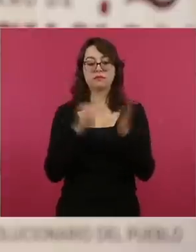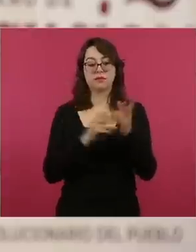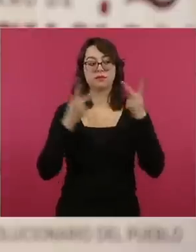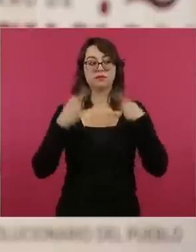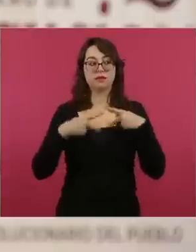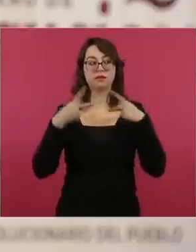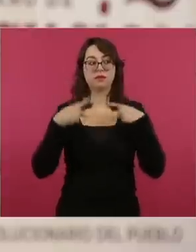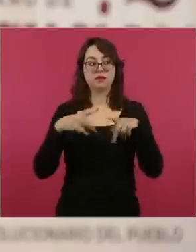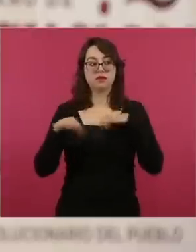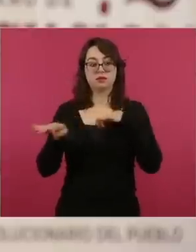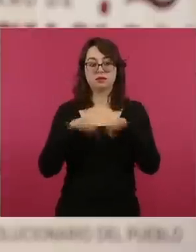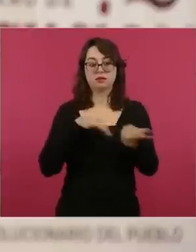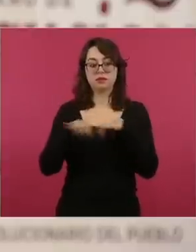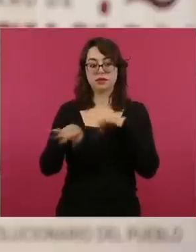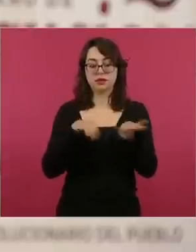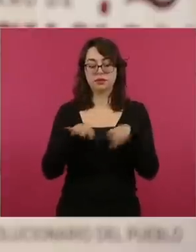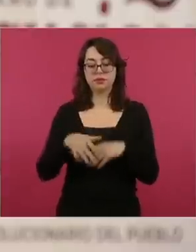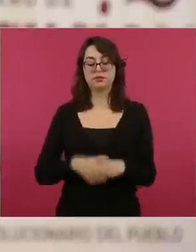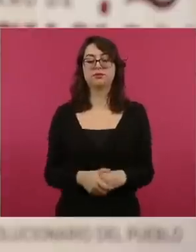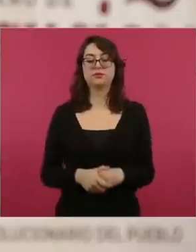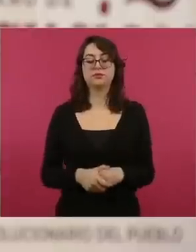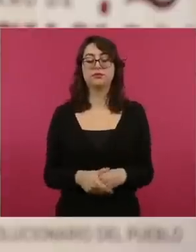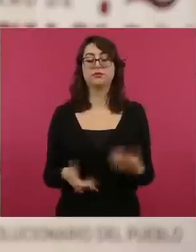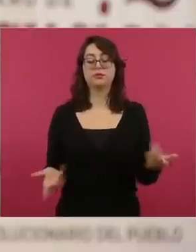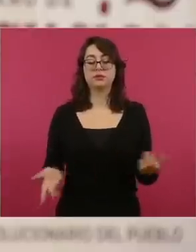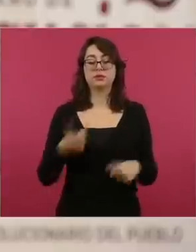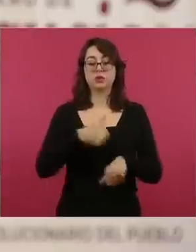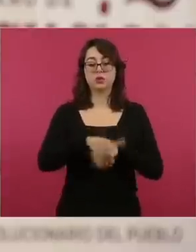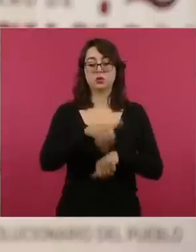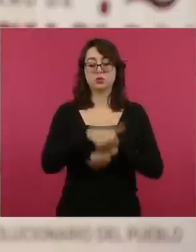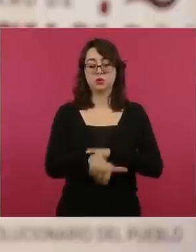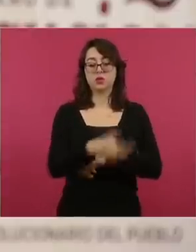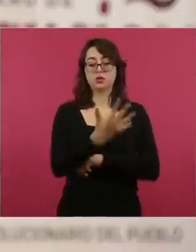Por lo que se refiere al tramo 5 Norte,